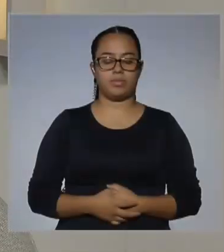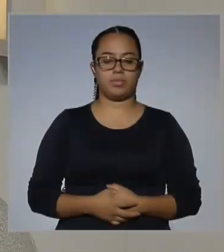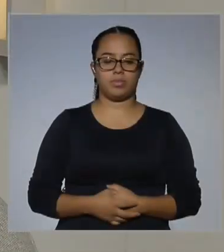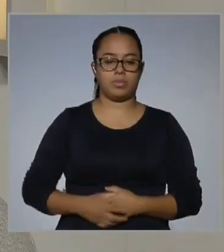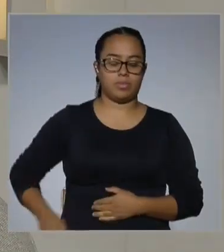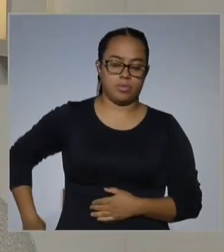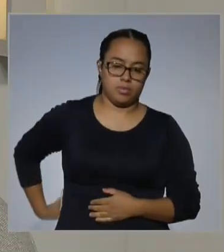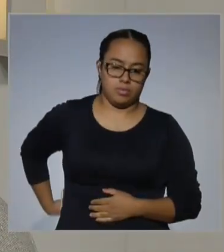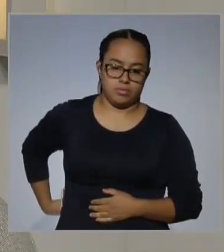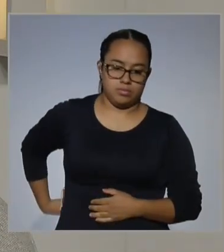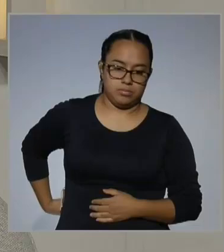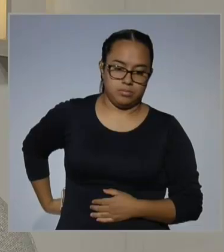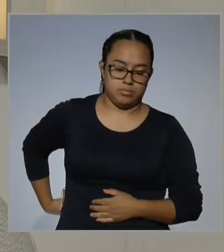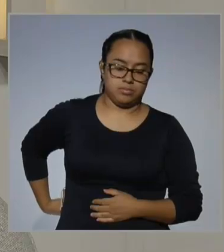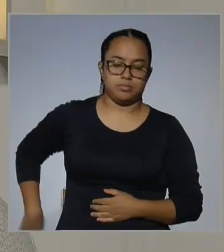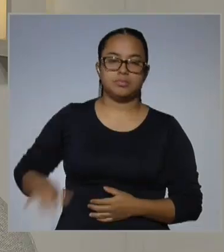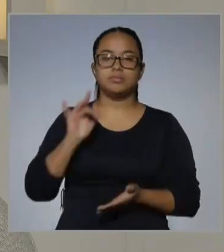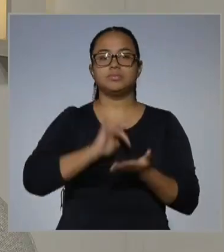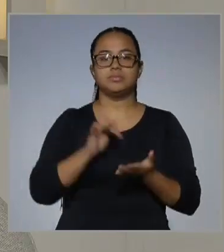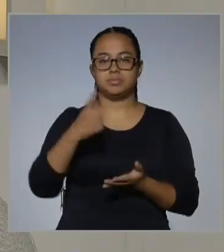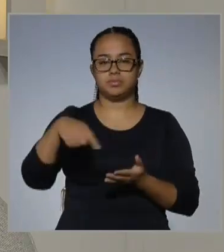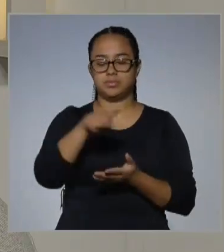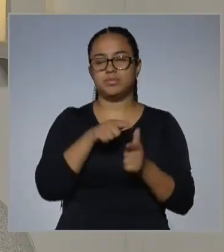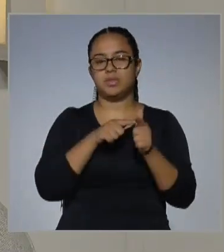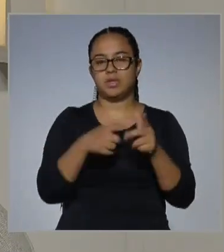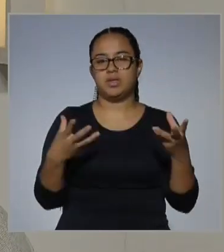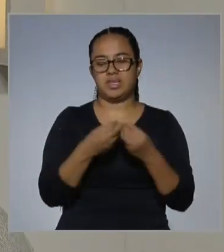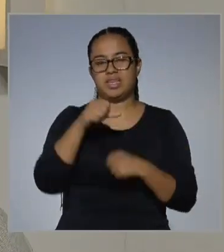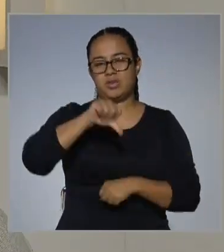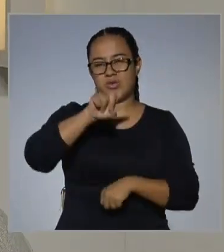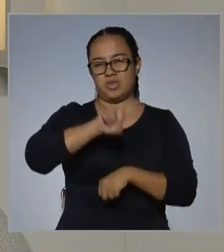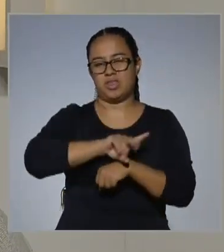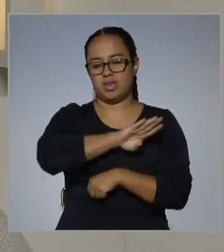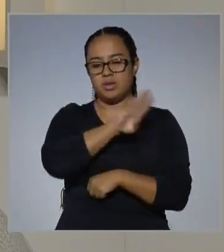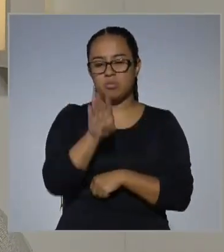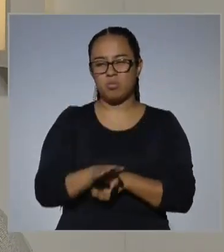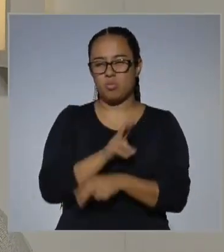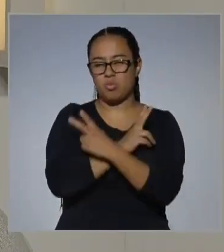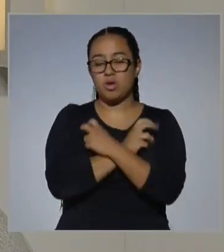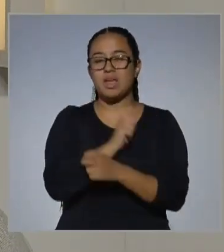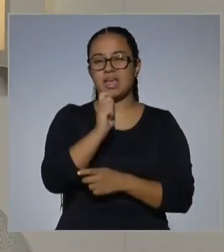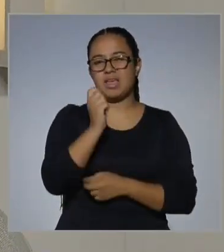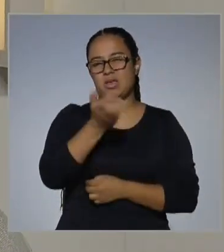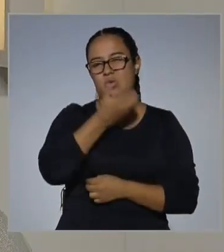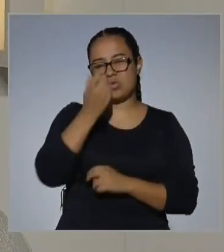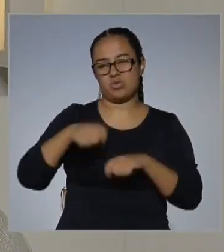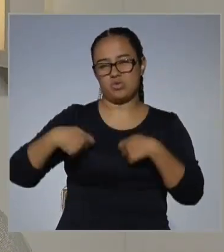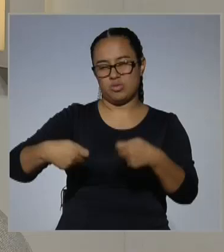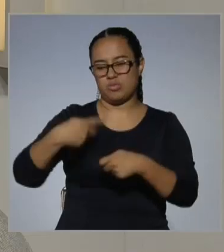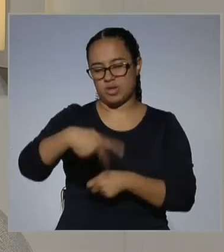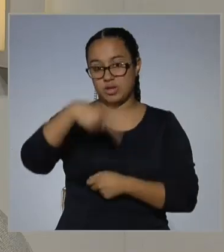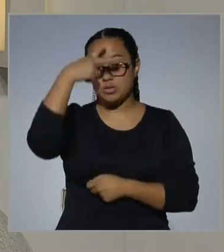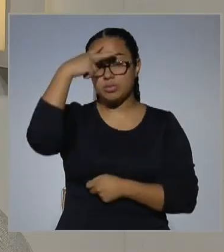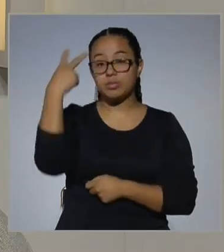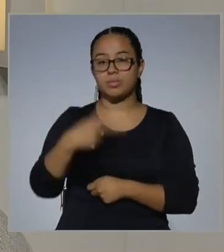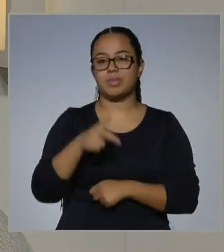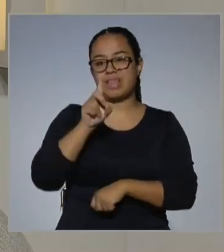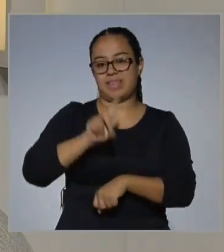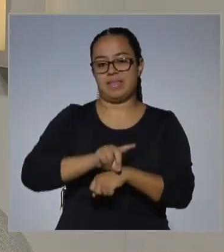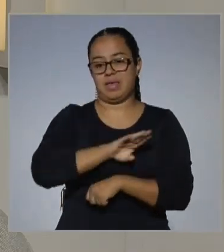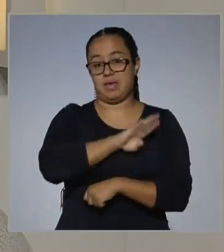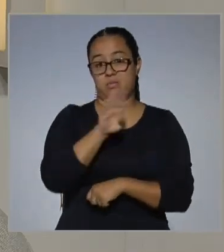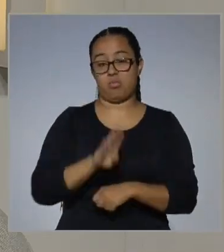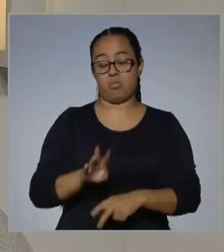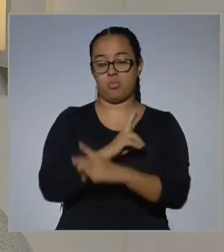Gracias por seguir con nosotras este Día de Muertos. Estamos justo hablando sobre esta tradición mexicana, sobre esta herencia cultural que nos deja el Día de Muertos